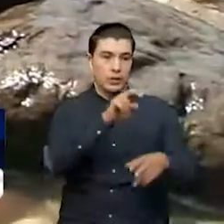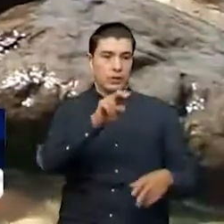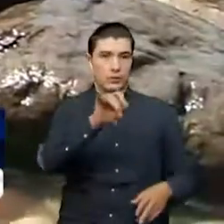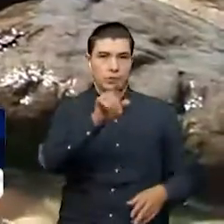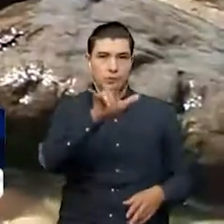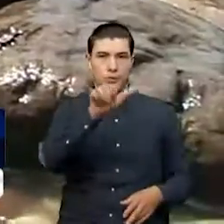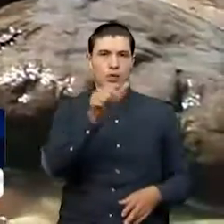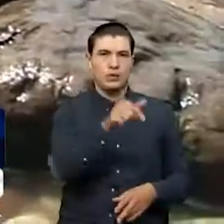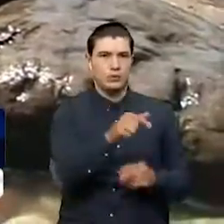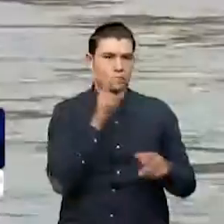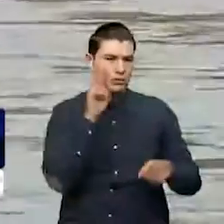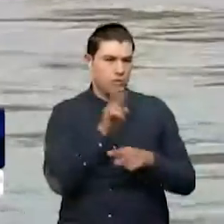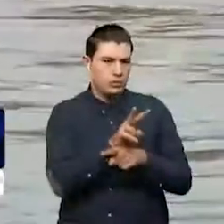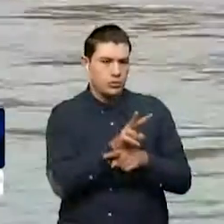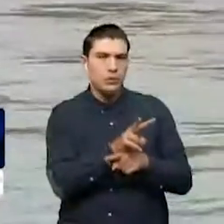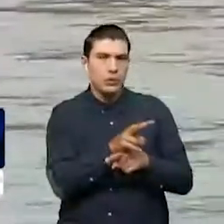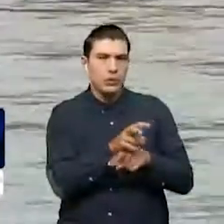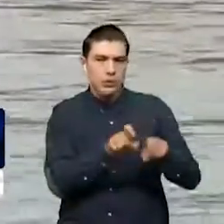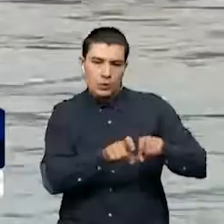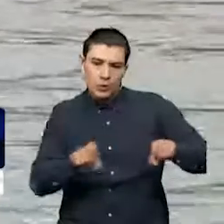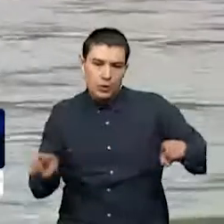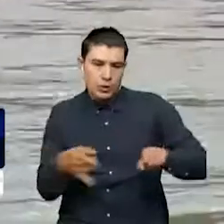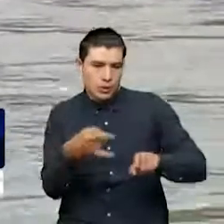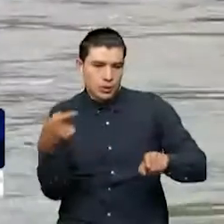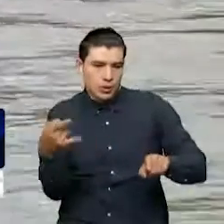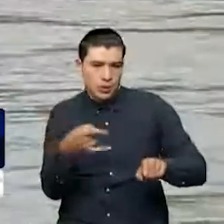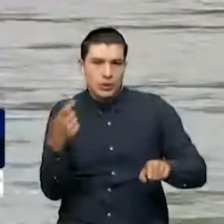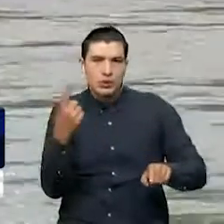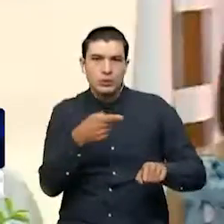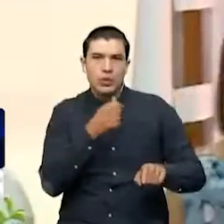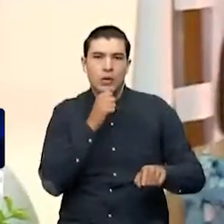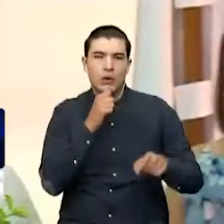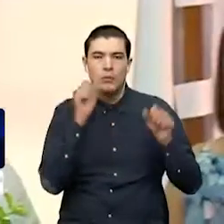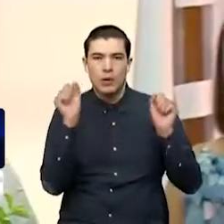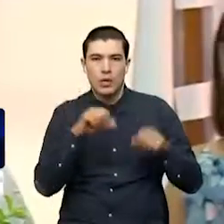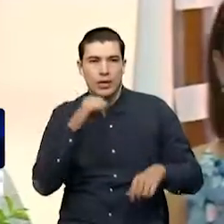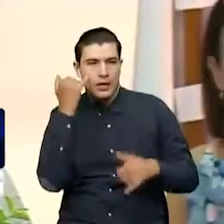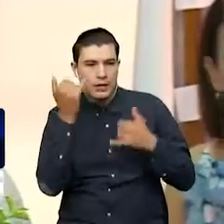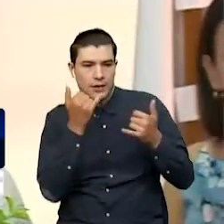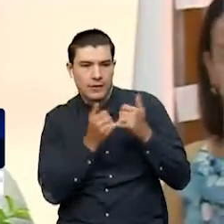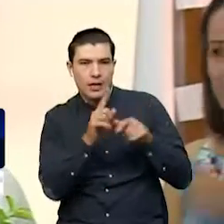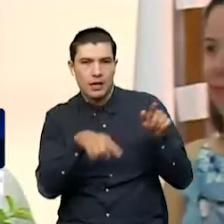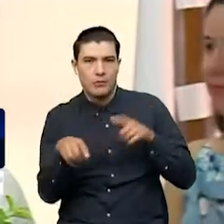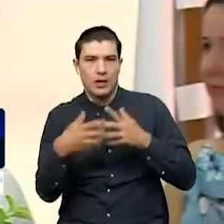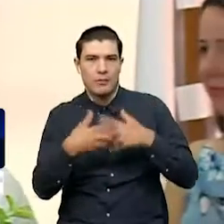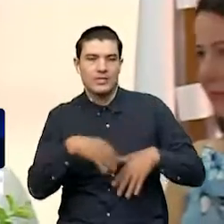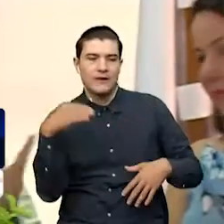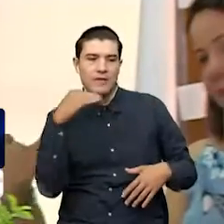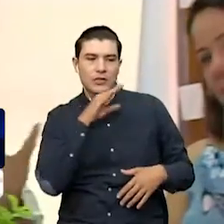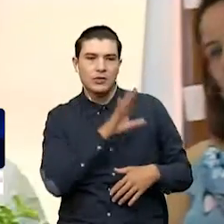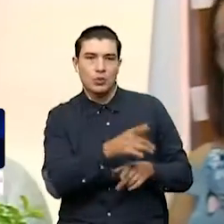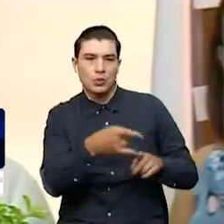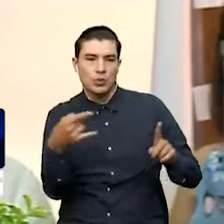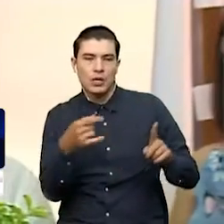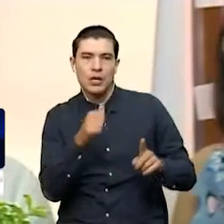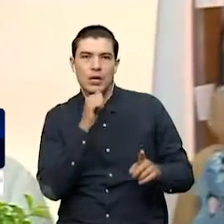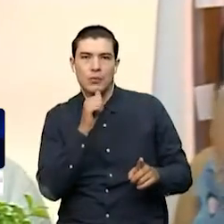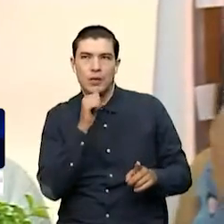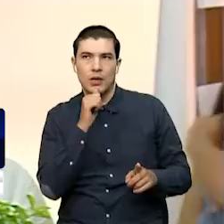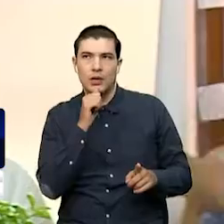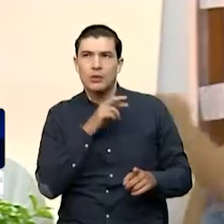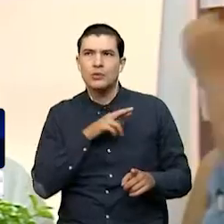a las concesiones de acueductos que autoriza y detectando los fraudulentos actos de inversión que hemos generalizado y que lógicamente